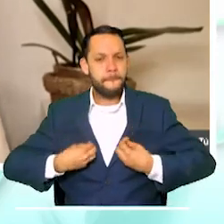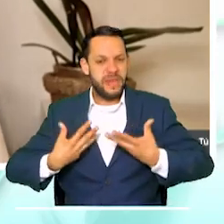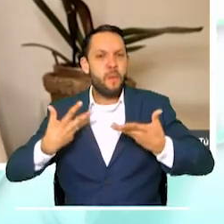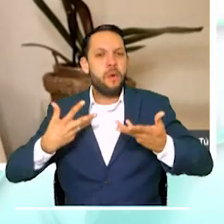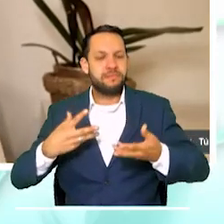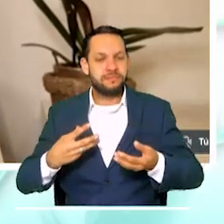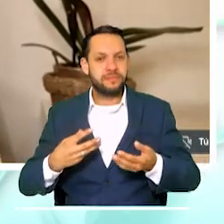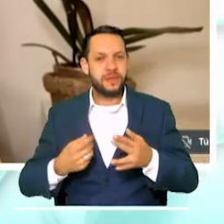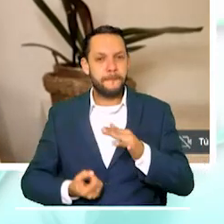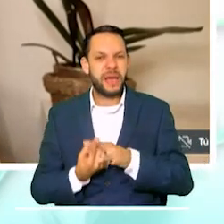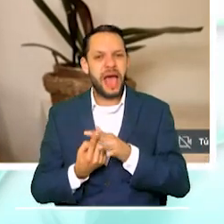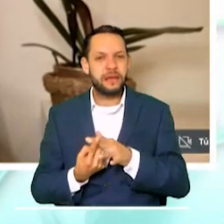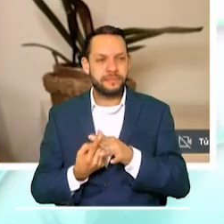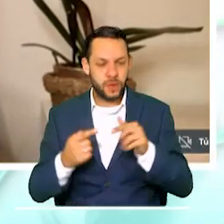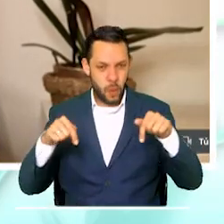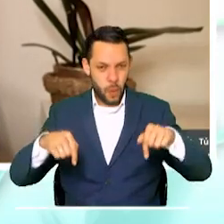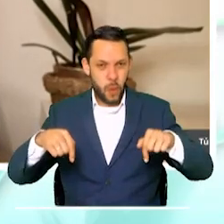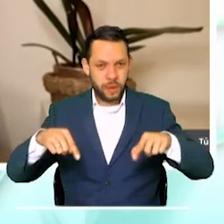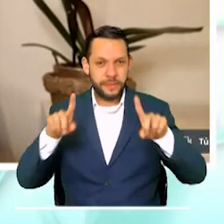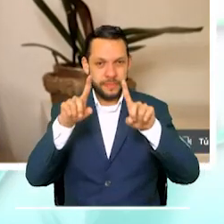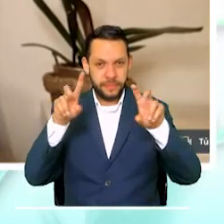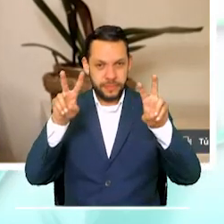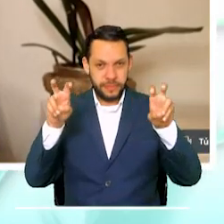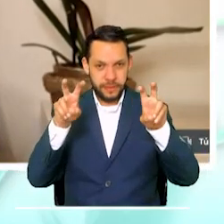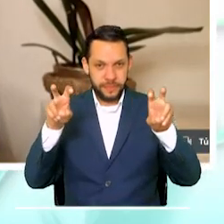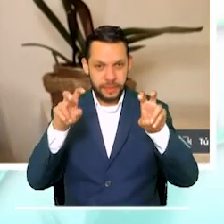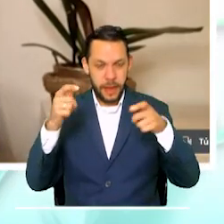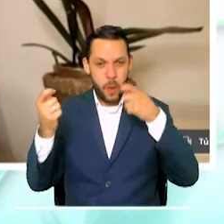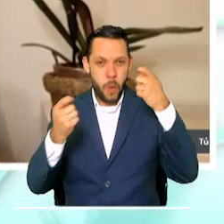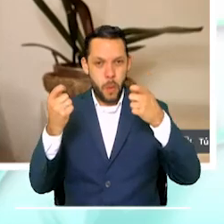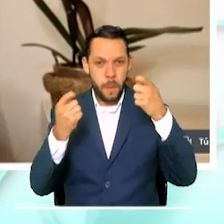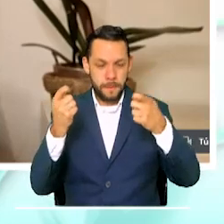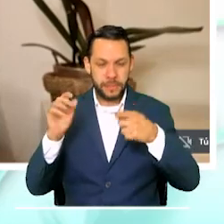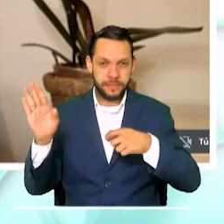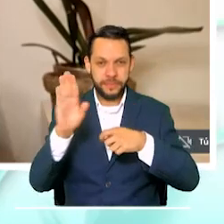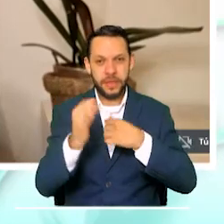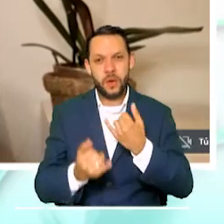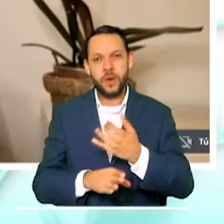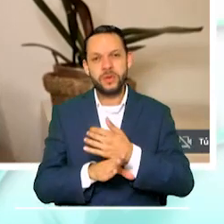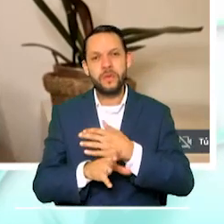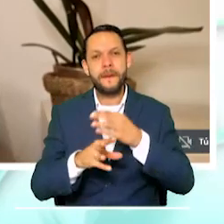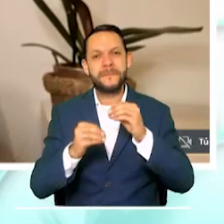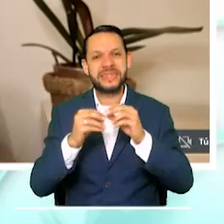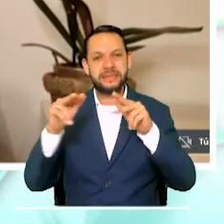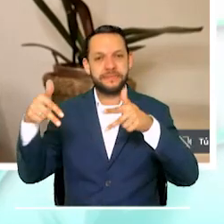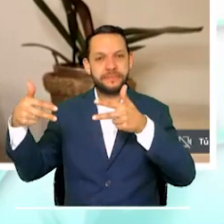es el tema que vamos a tratar después de la nota saludable. Ya regresamos contigo.